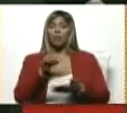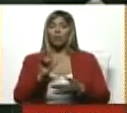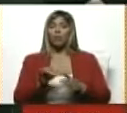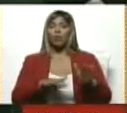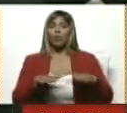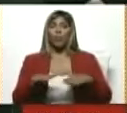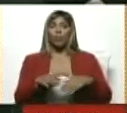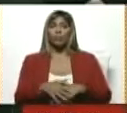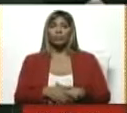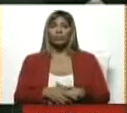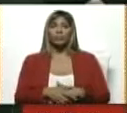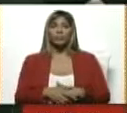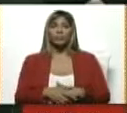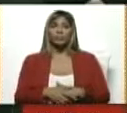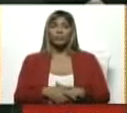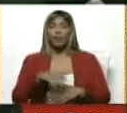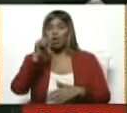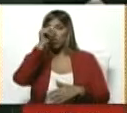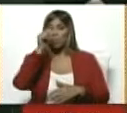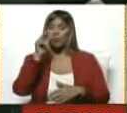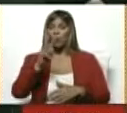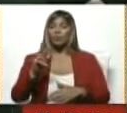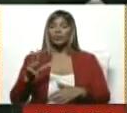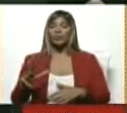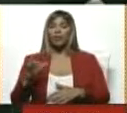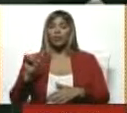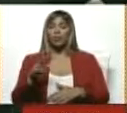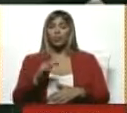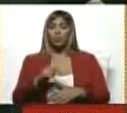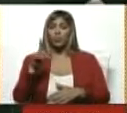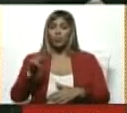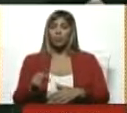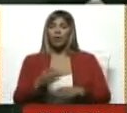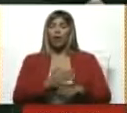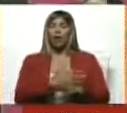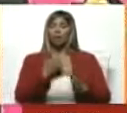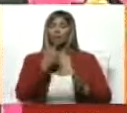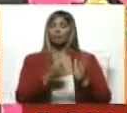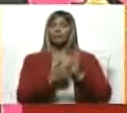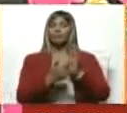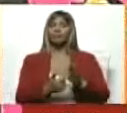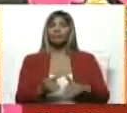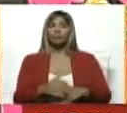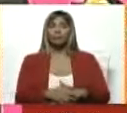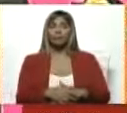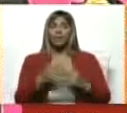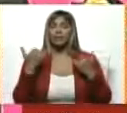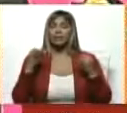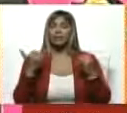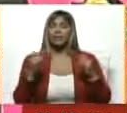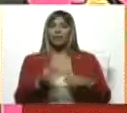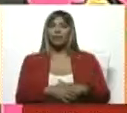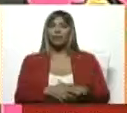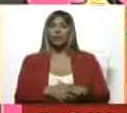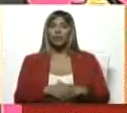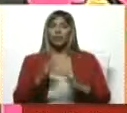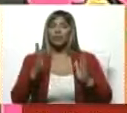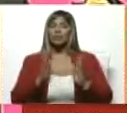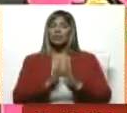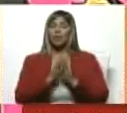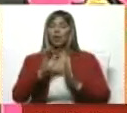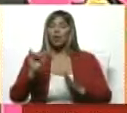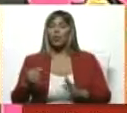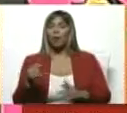y Cojedes. El domingo 23 tendremos además la antesala a la celebración de San Juan